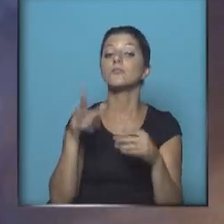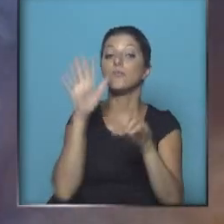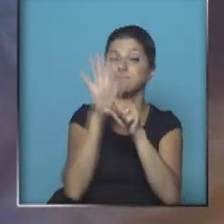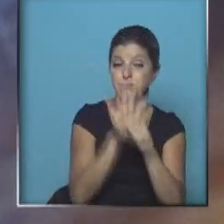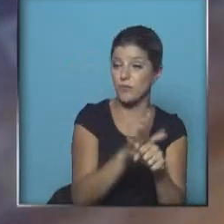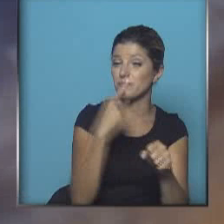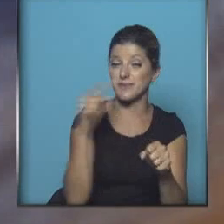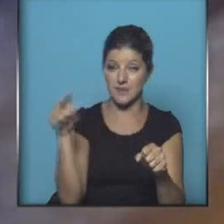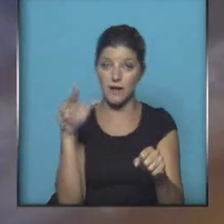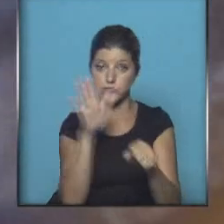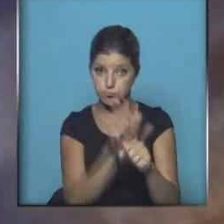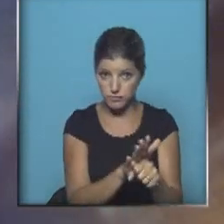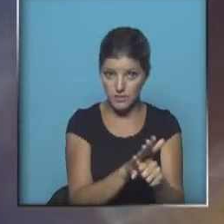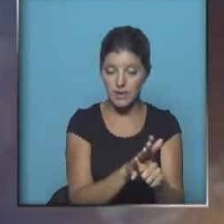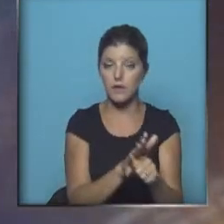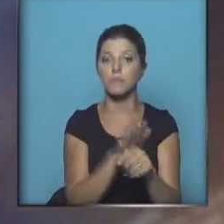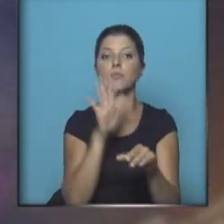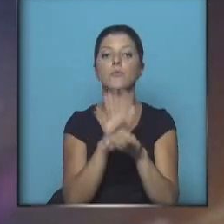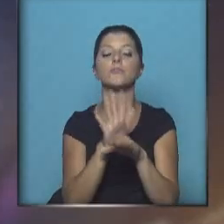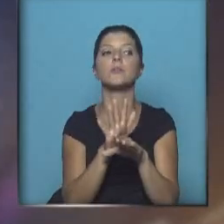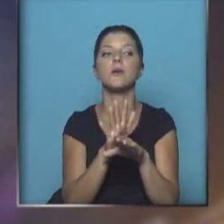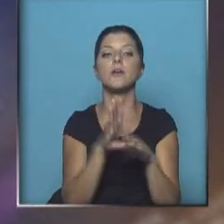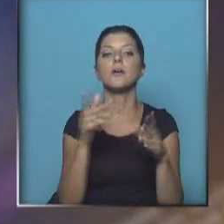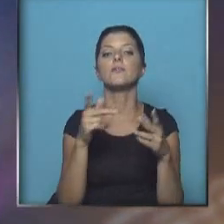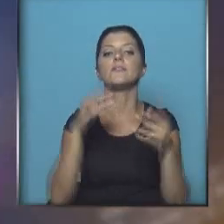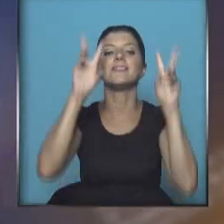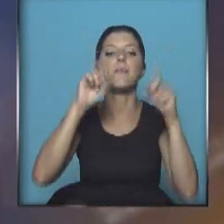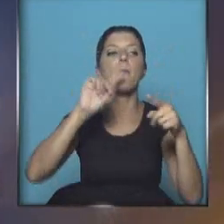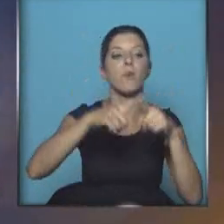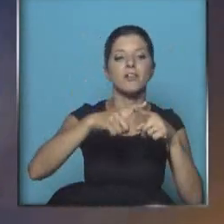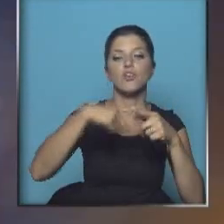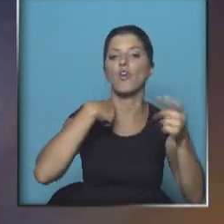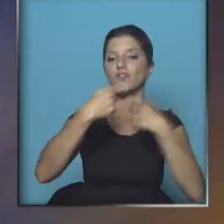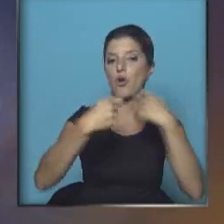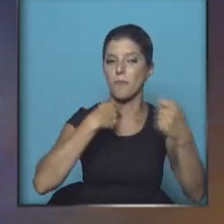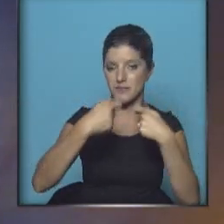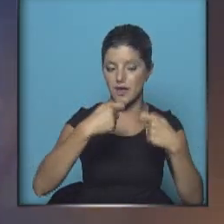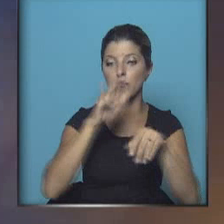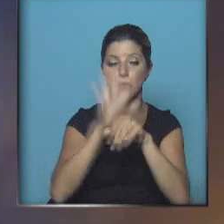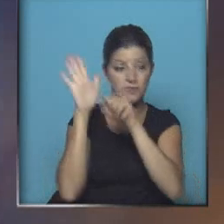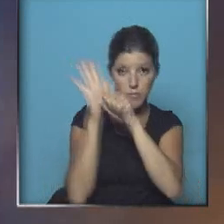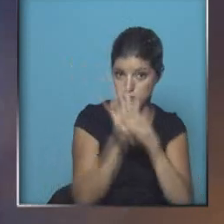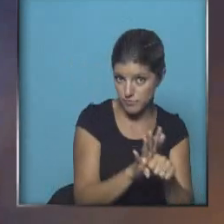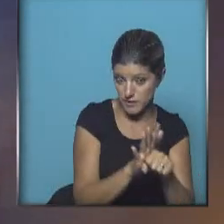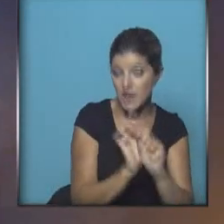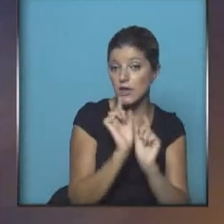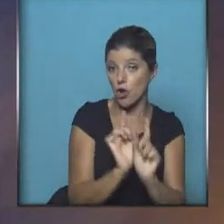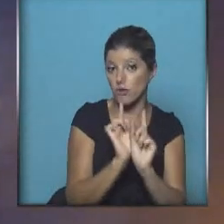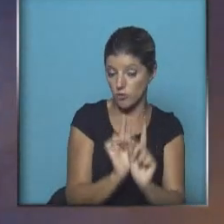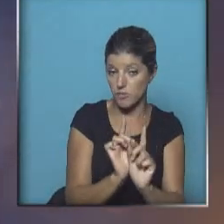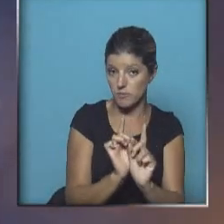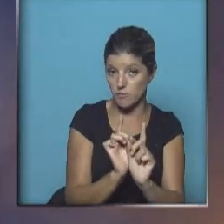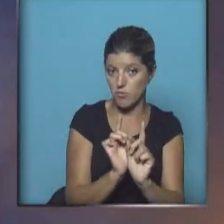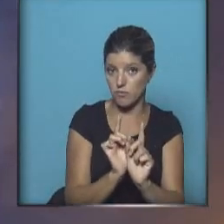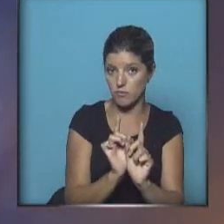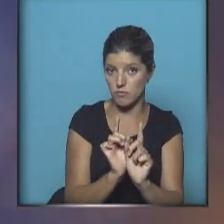en un canje de impunidad por relaciones políticas y comerciales, y la impunidad consistiría,